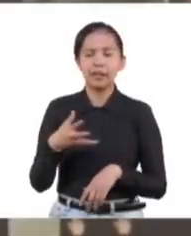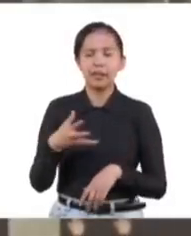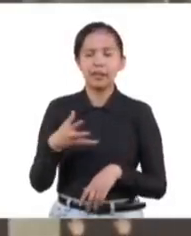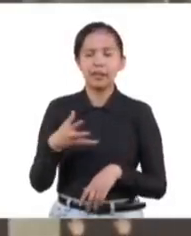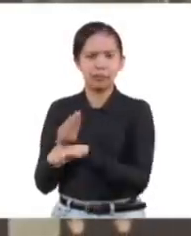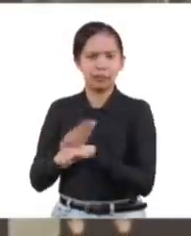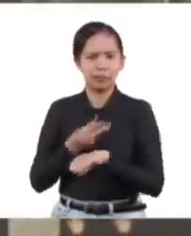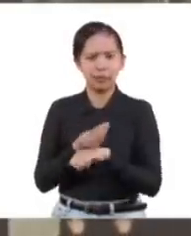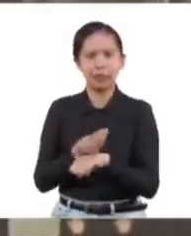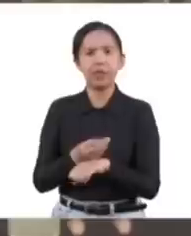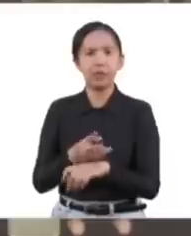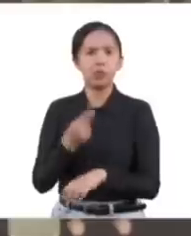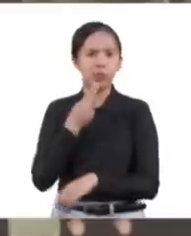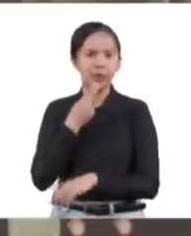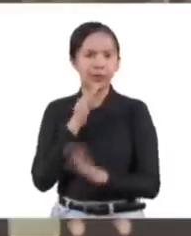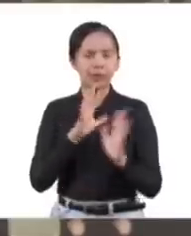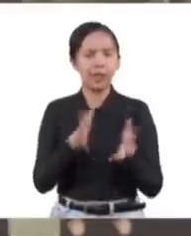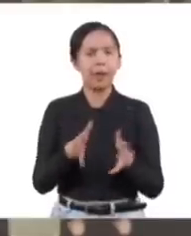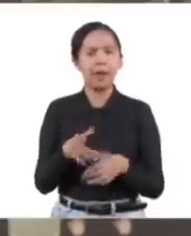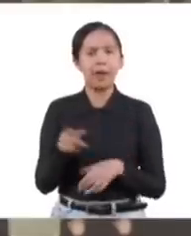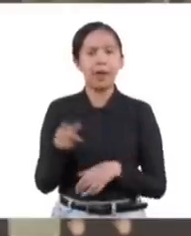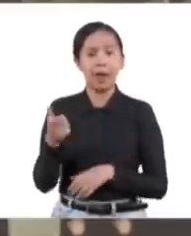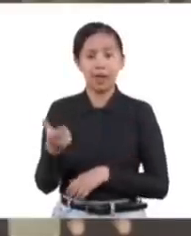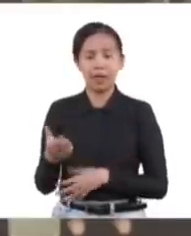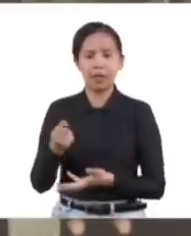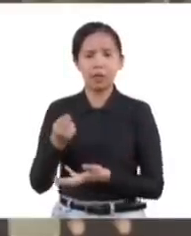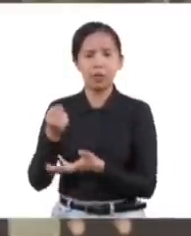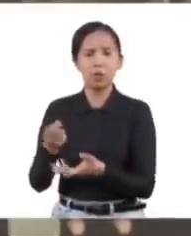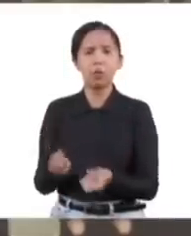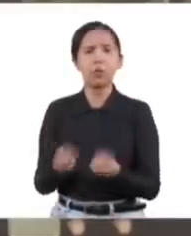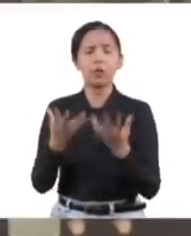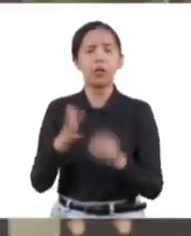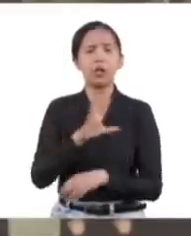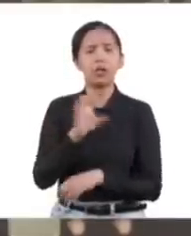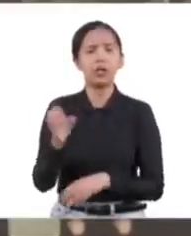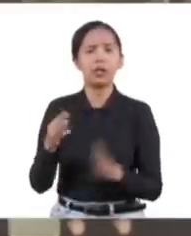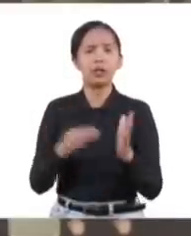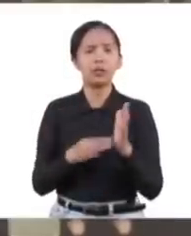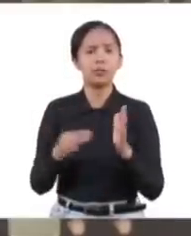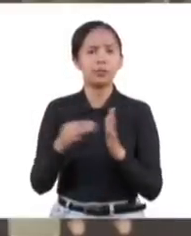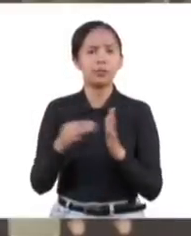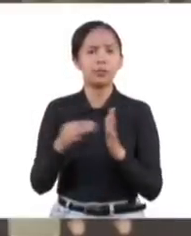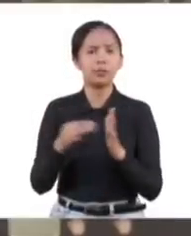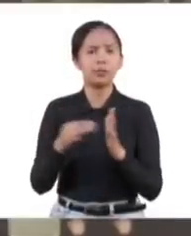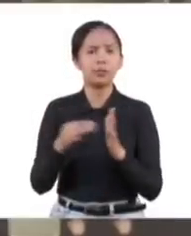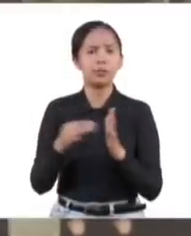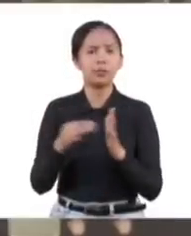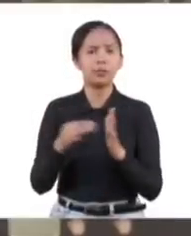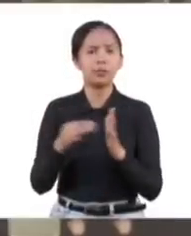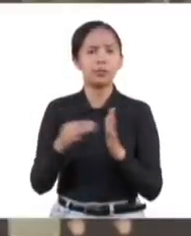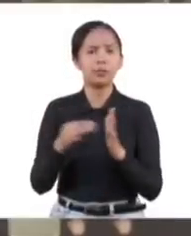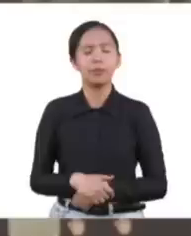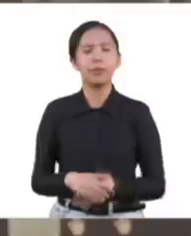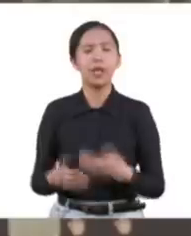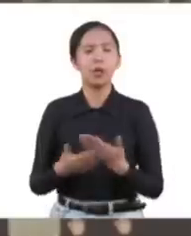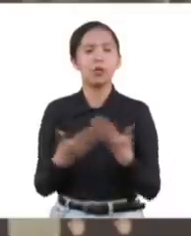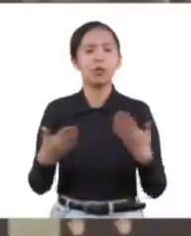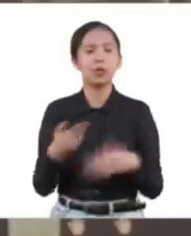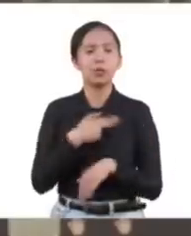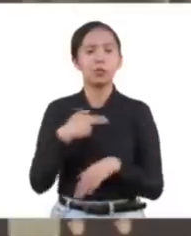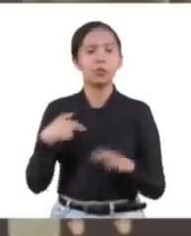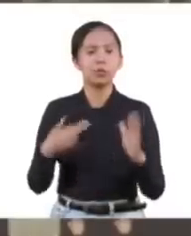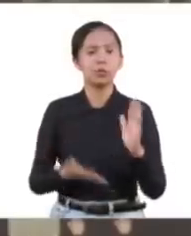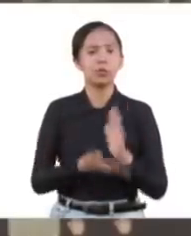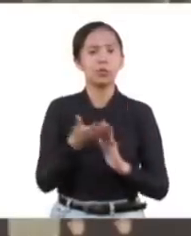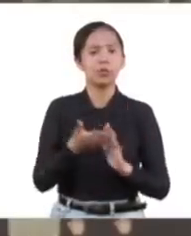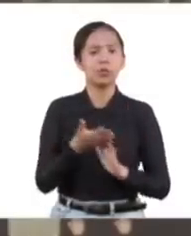funcionando, con un costo de alrededor de 500 millones de pesos. Y la gran obra que estamos haciendo